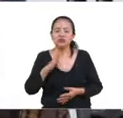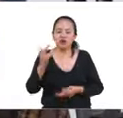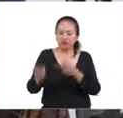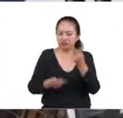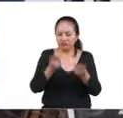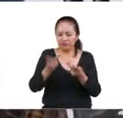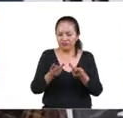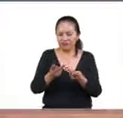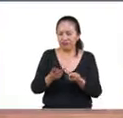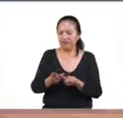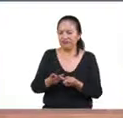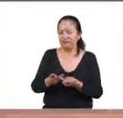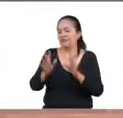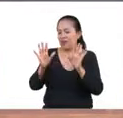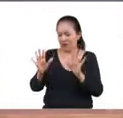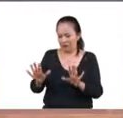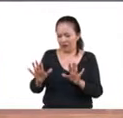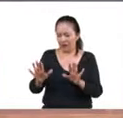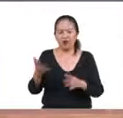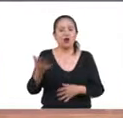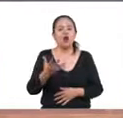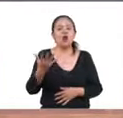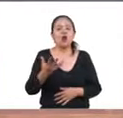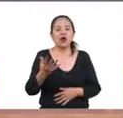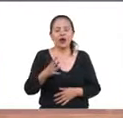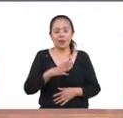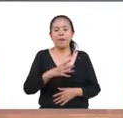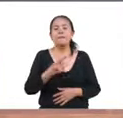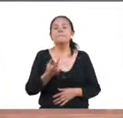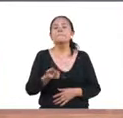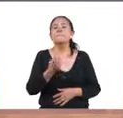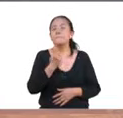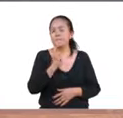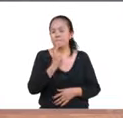presencia? No, a ver, o sea, lo que hay es, el presidente abre